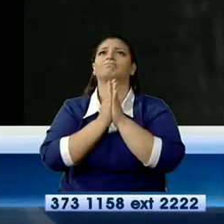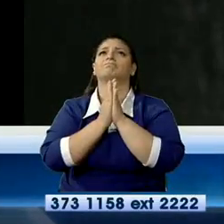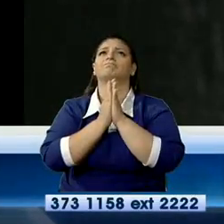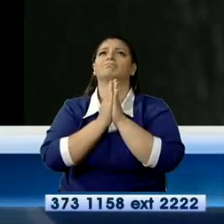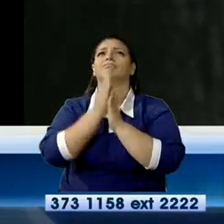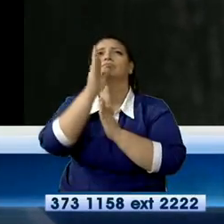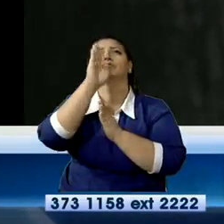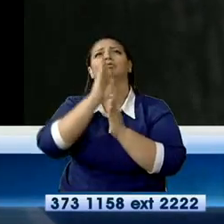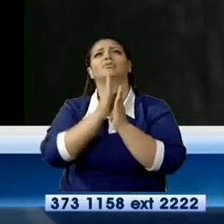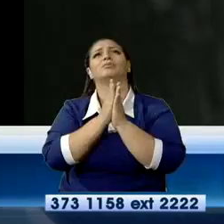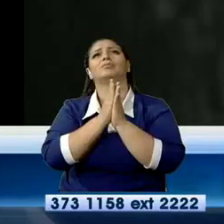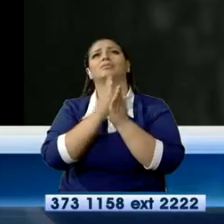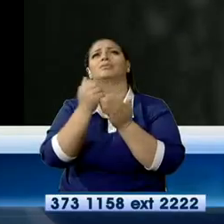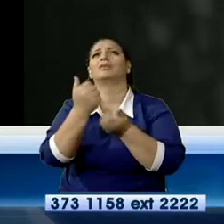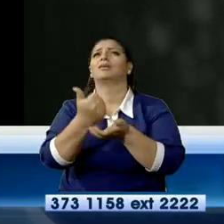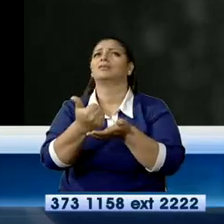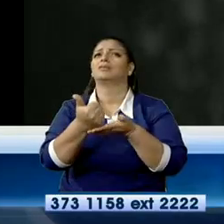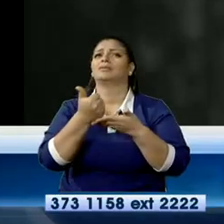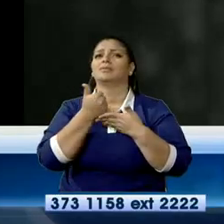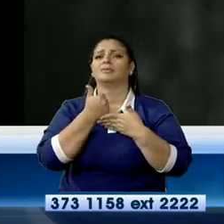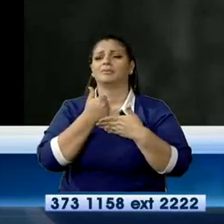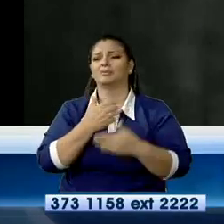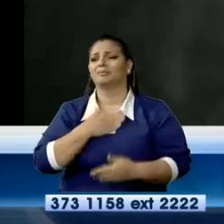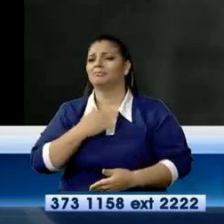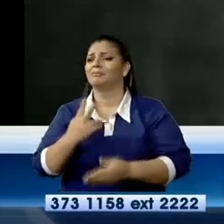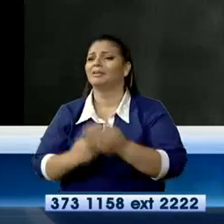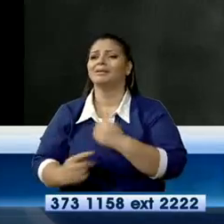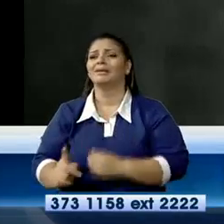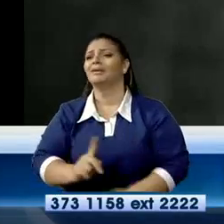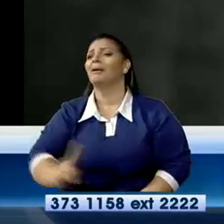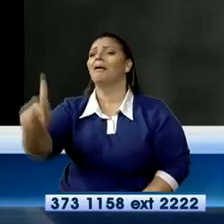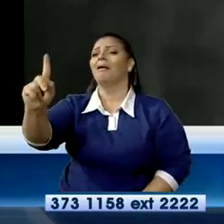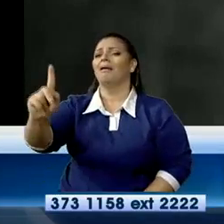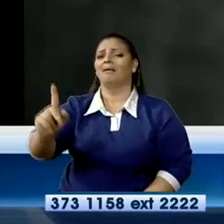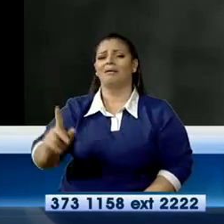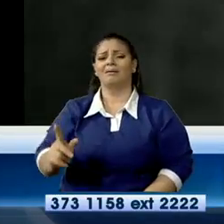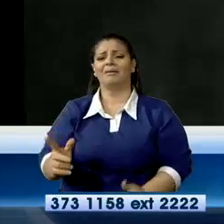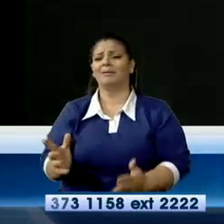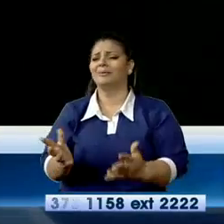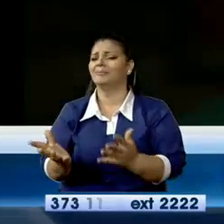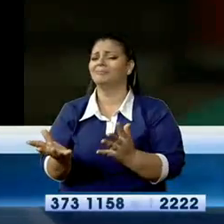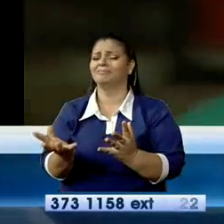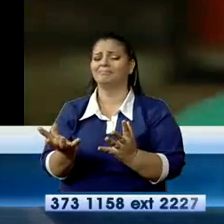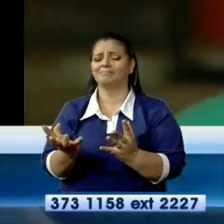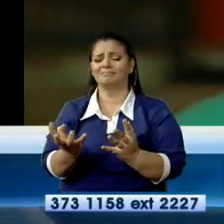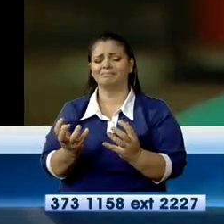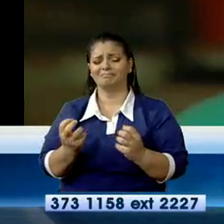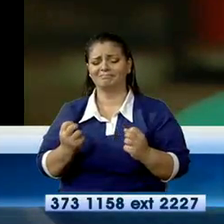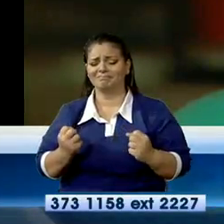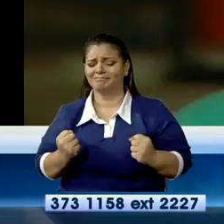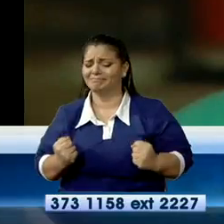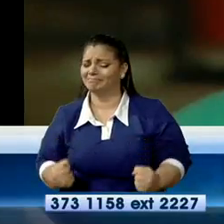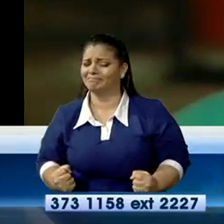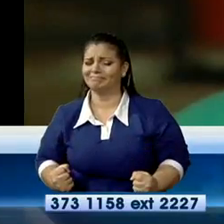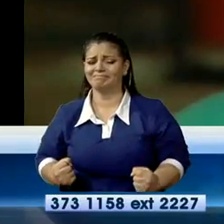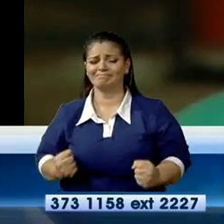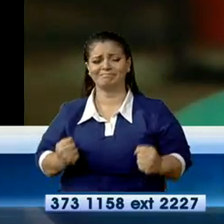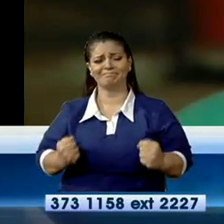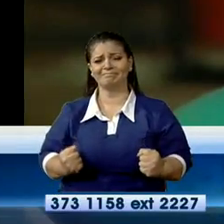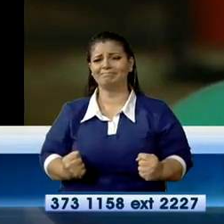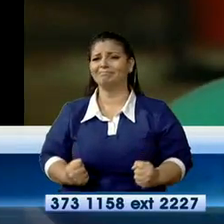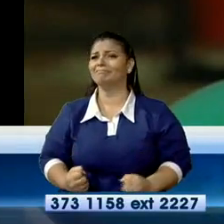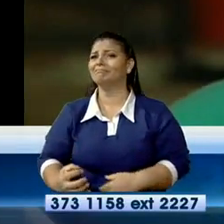Que siempre lo espera. ¿Dónde quedó las promesas que él me hizo? ¿Dónde? De nunca